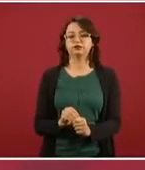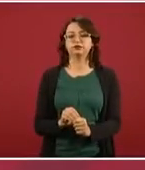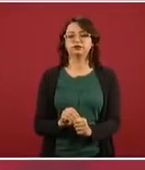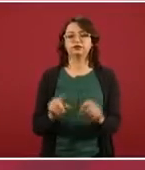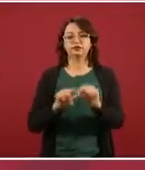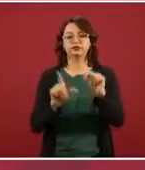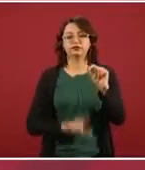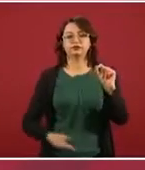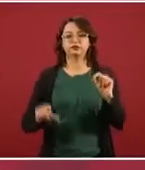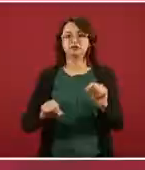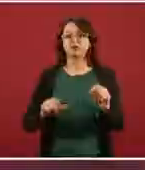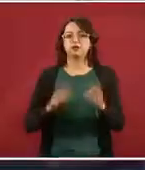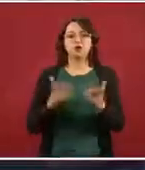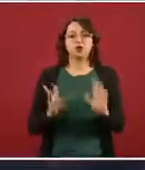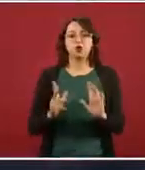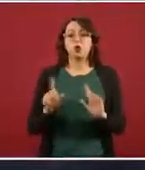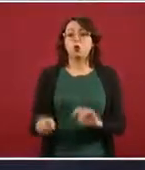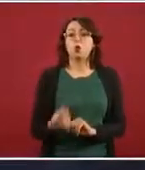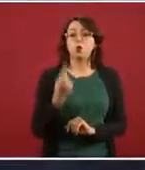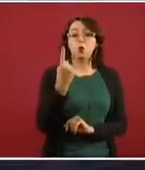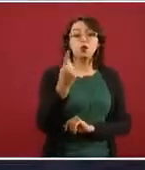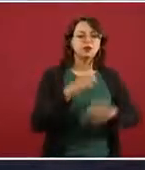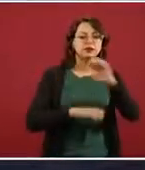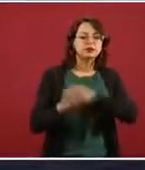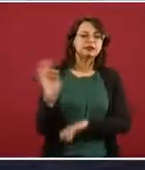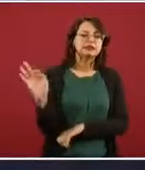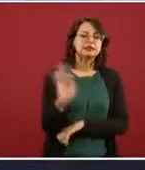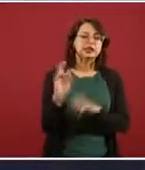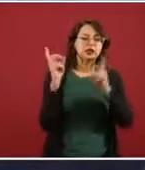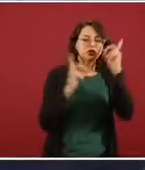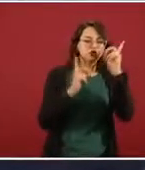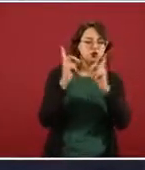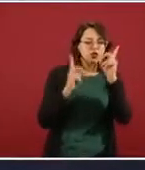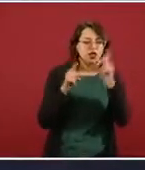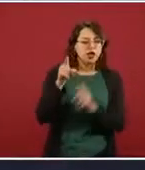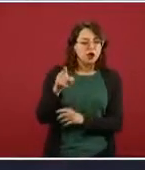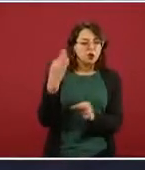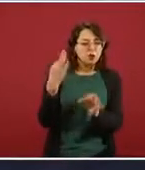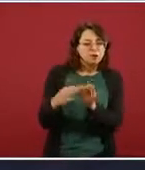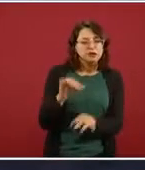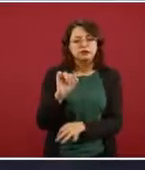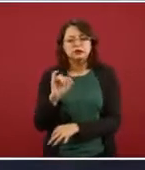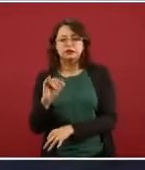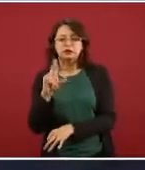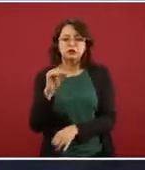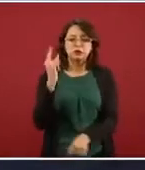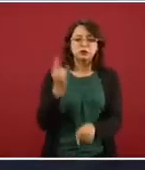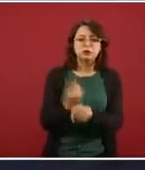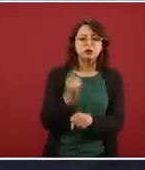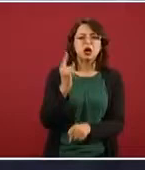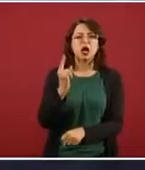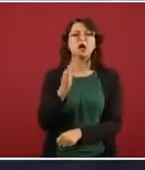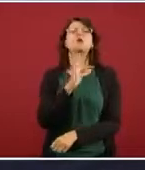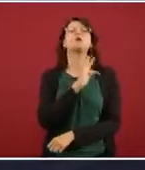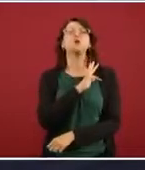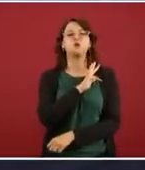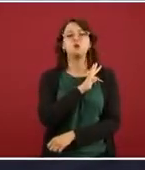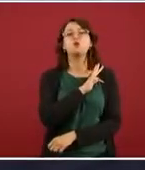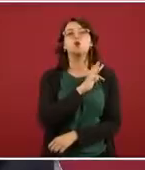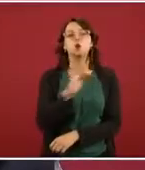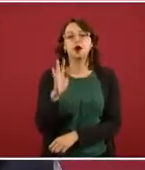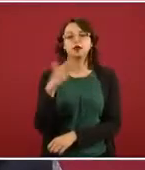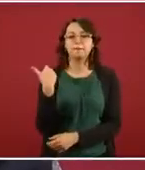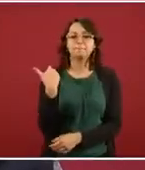de México, sino en una empresa, si hay una controversia, que pueda haber un panel que es